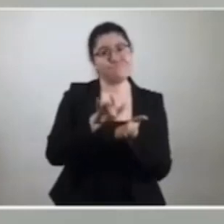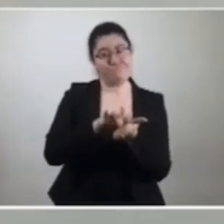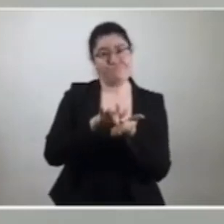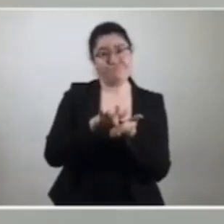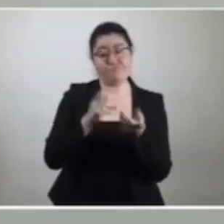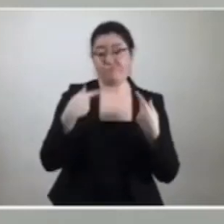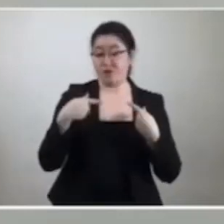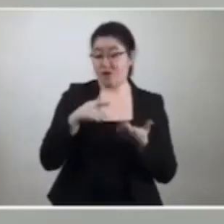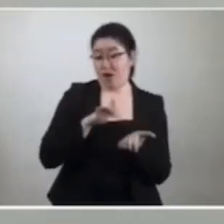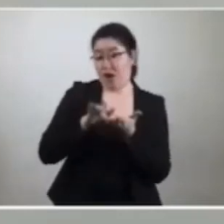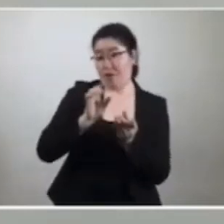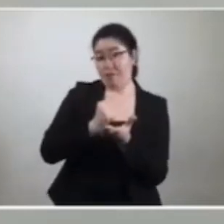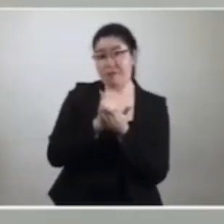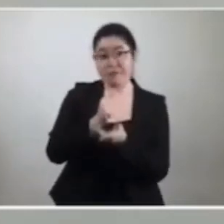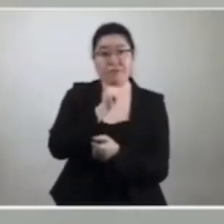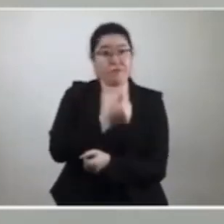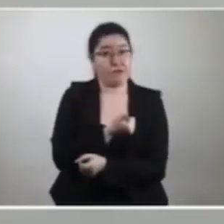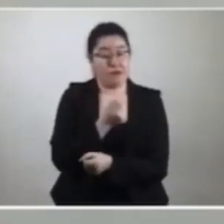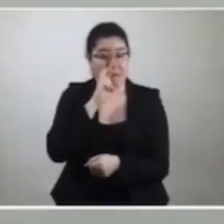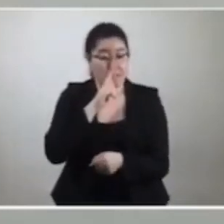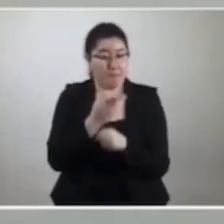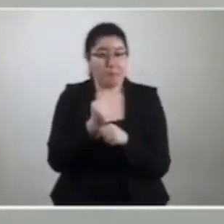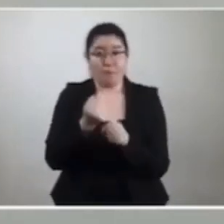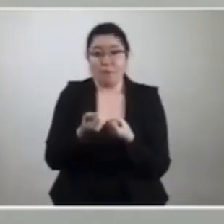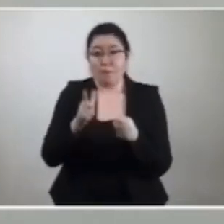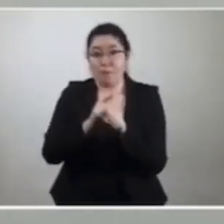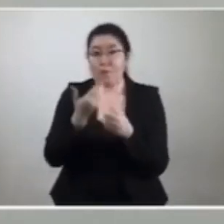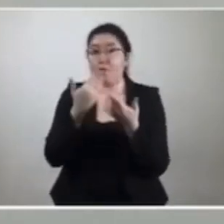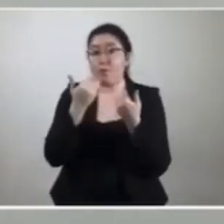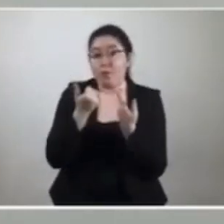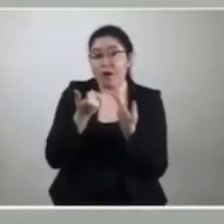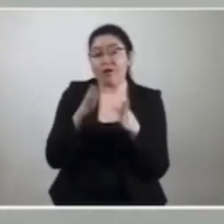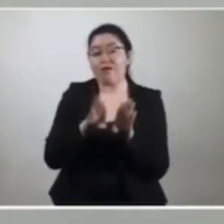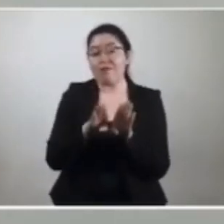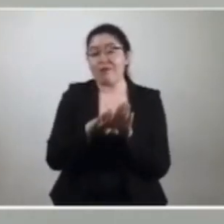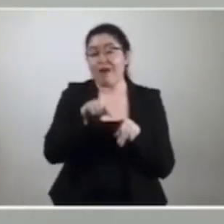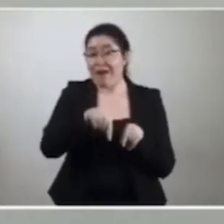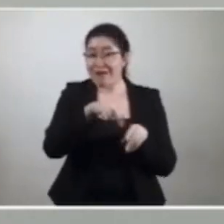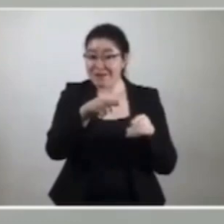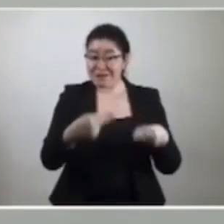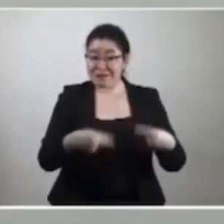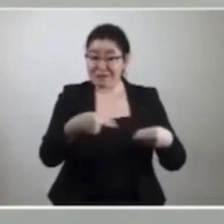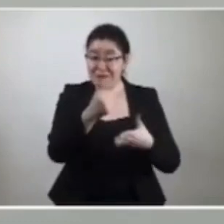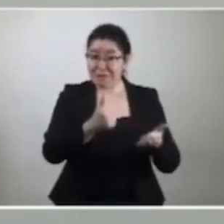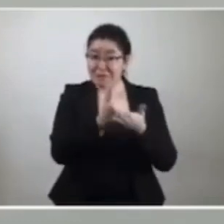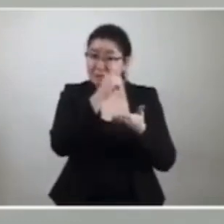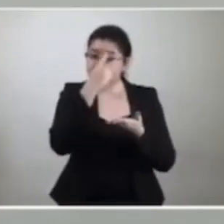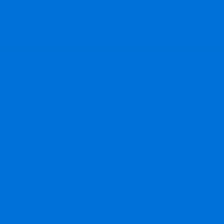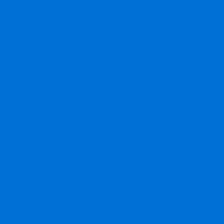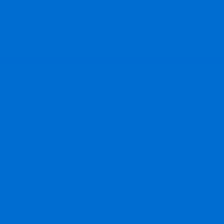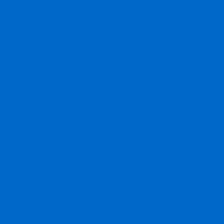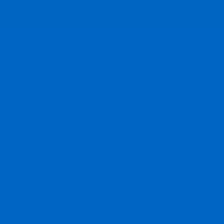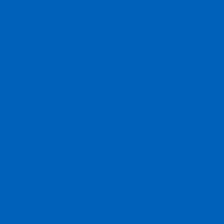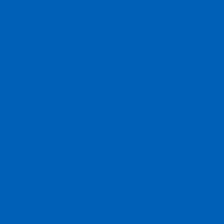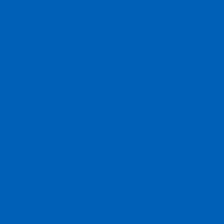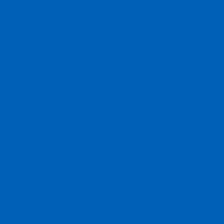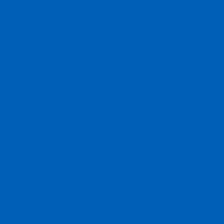sea solidario, que no tenga responsabilidad social, pues ya no podrá tener otro negocio en la Ciudad de México, por ejemplo.